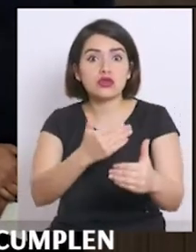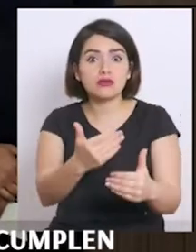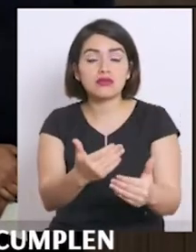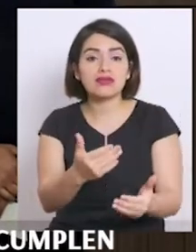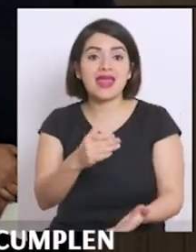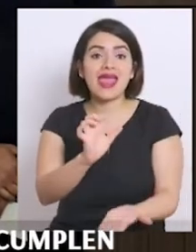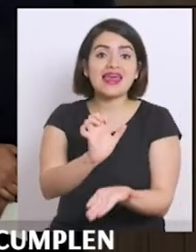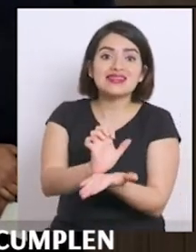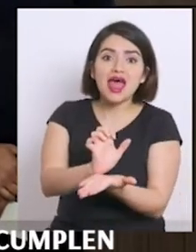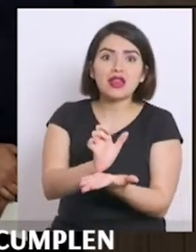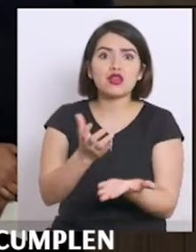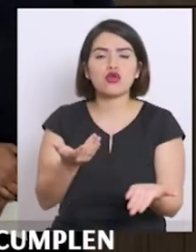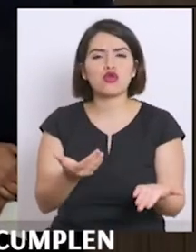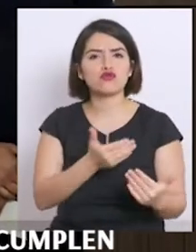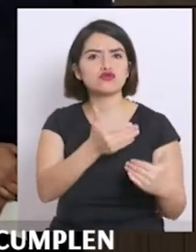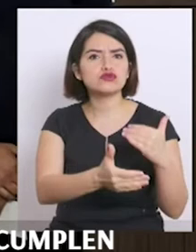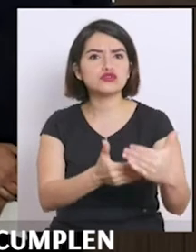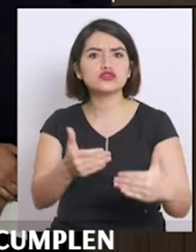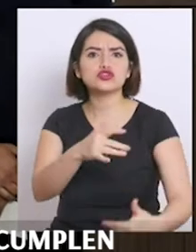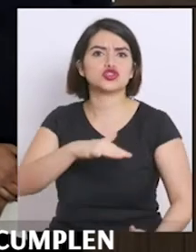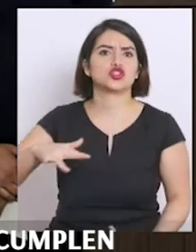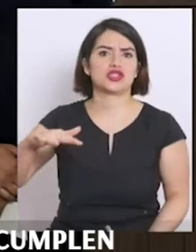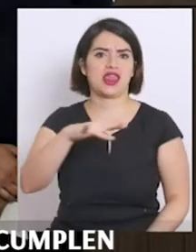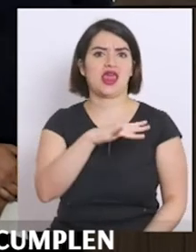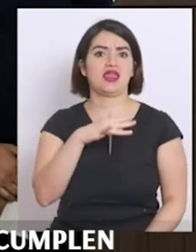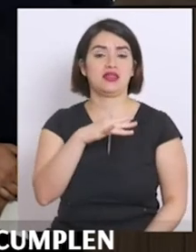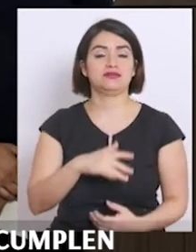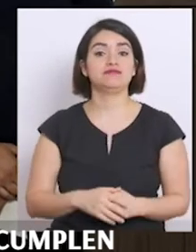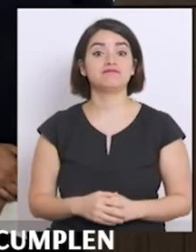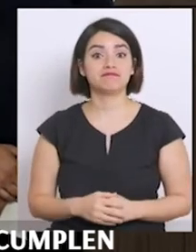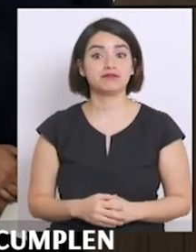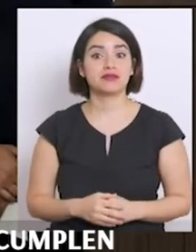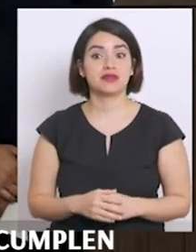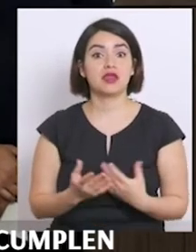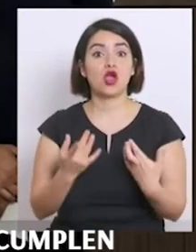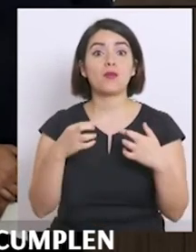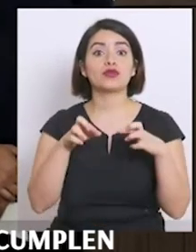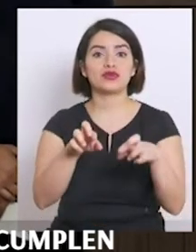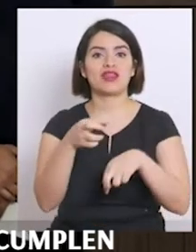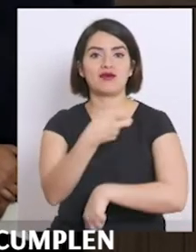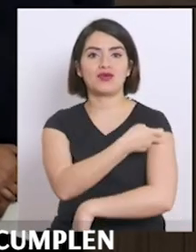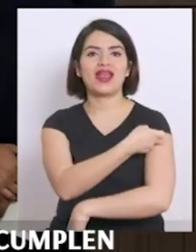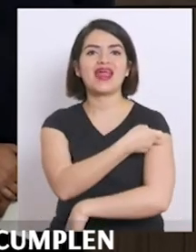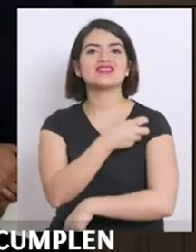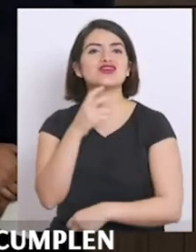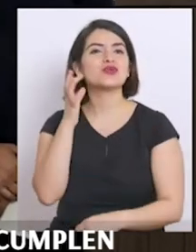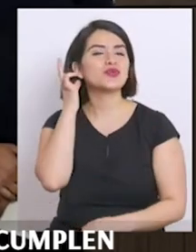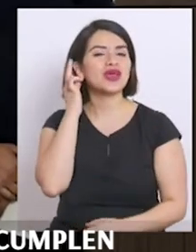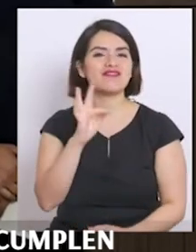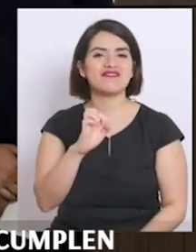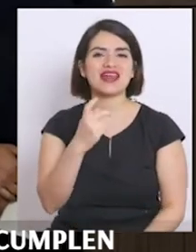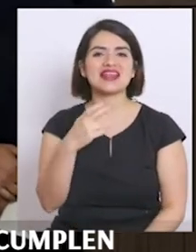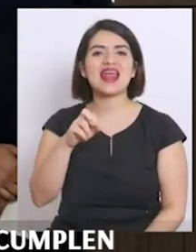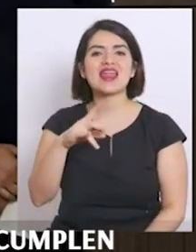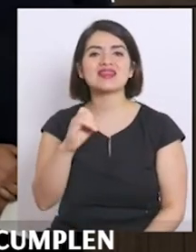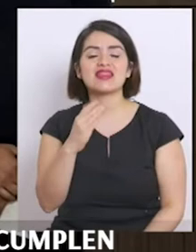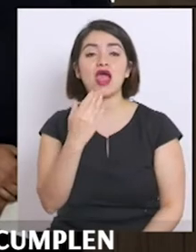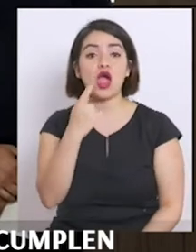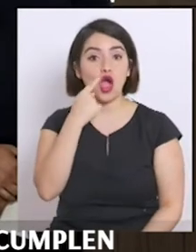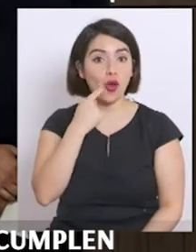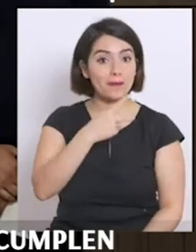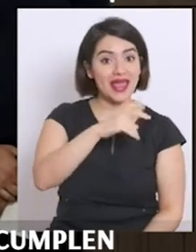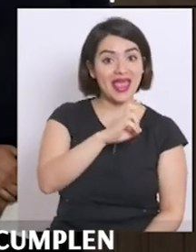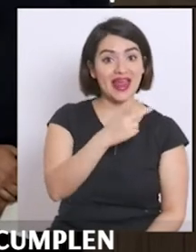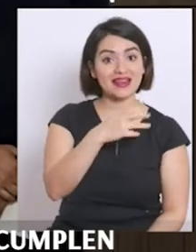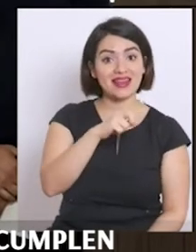del Estado y la buena marcha de la sociedad. Porque nos tocó la oportunidad de vacunar a Fernanda y a Hernán. Fernanda